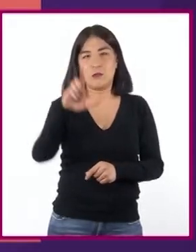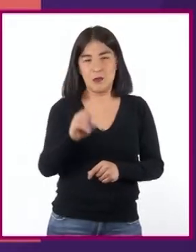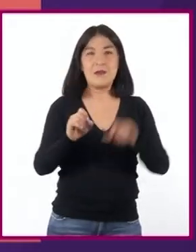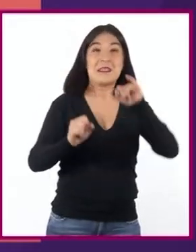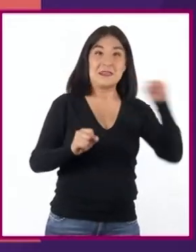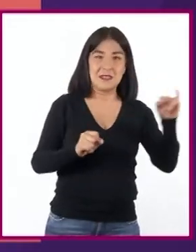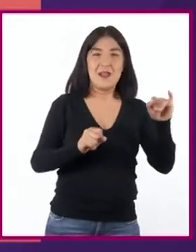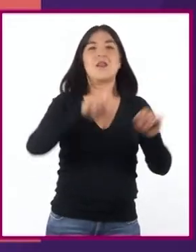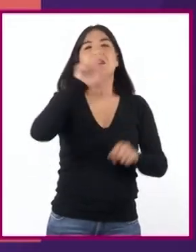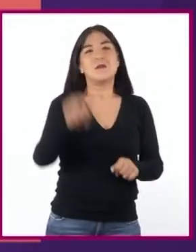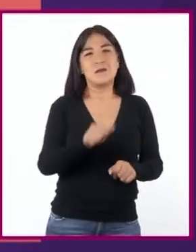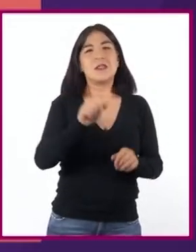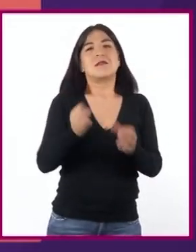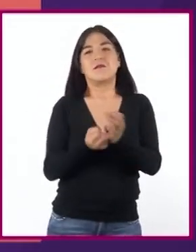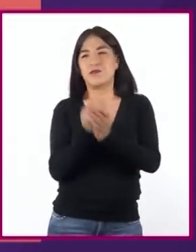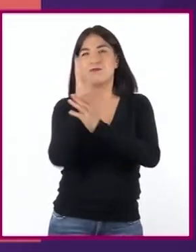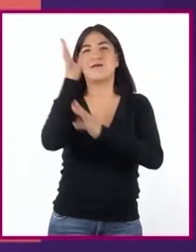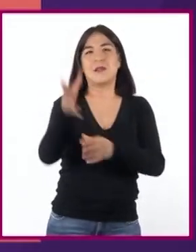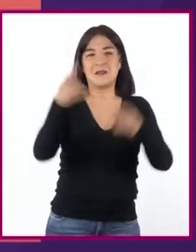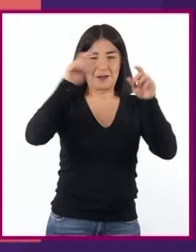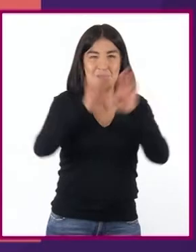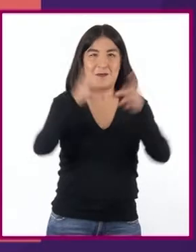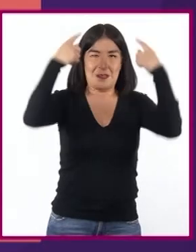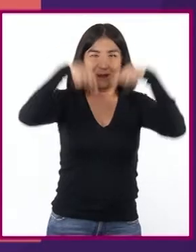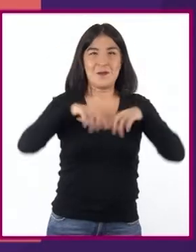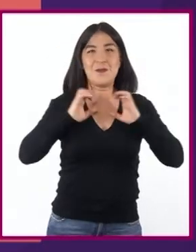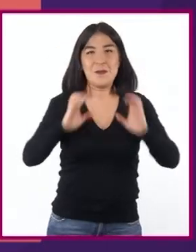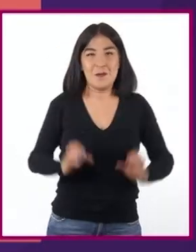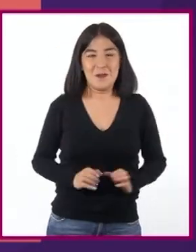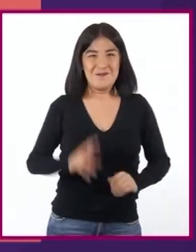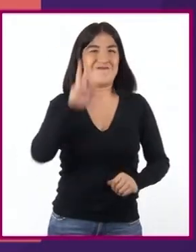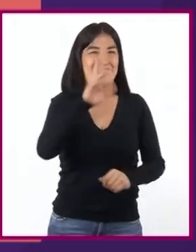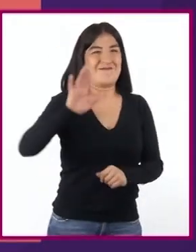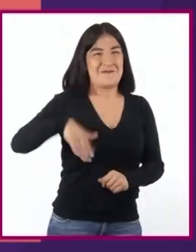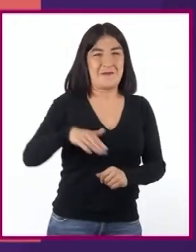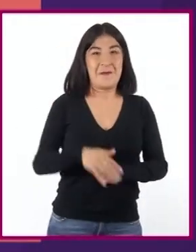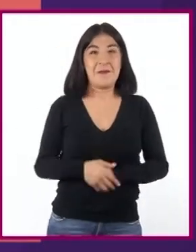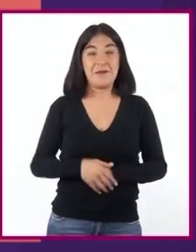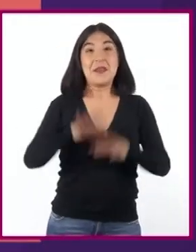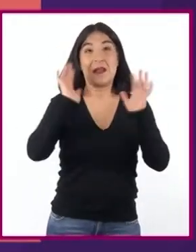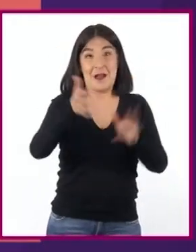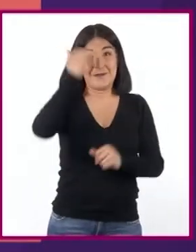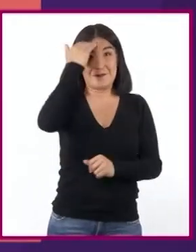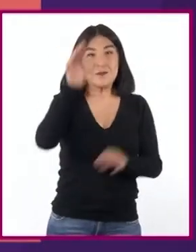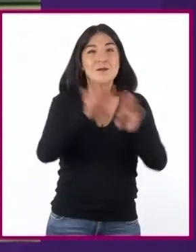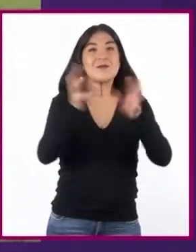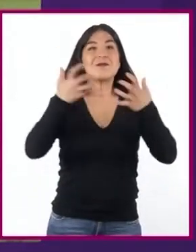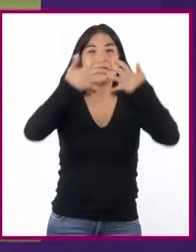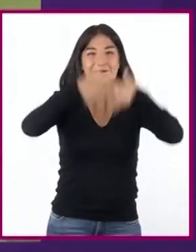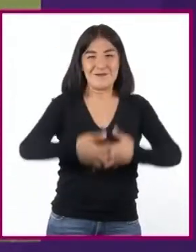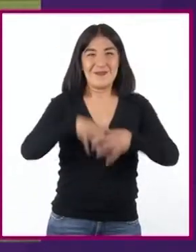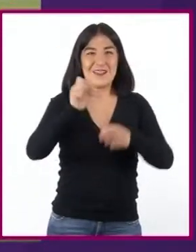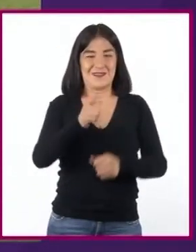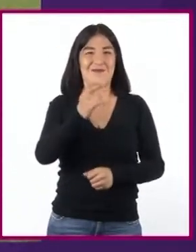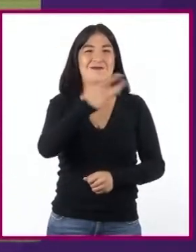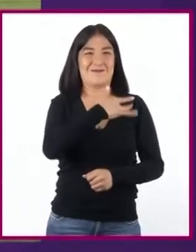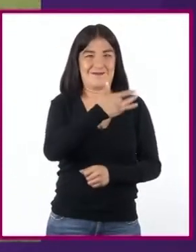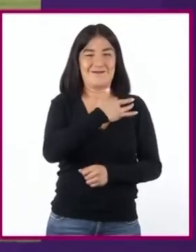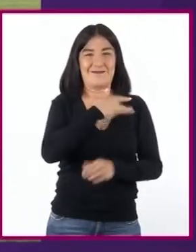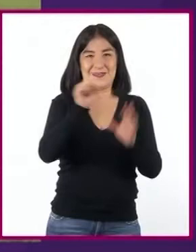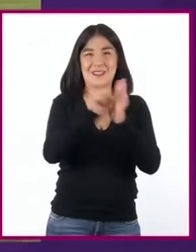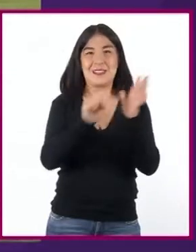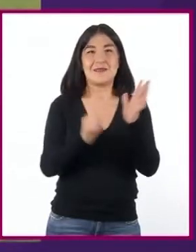salir nuevamente a todo el cuerpo, como vimos anteriormente. Ahora que conoces el funcionamiento del sistema